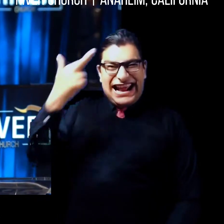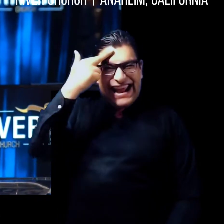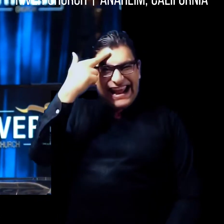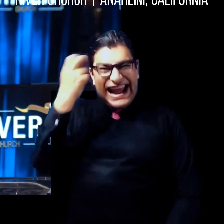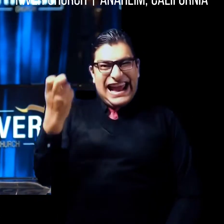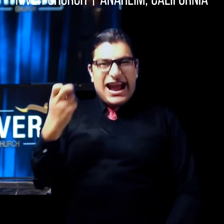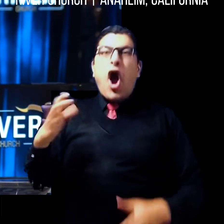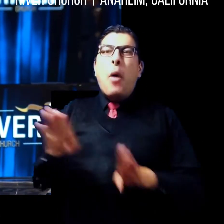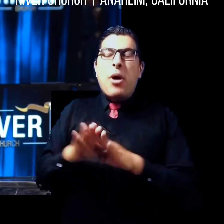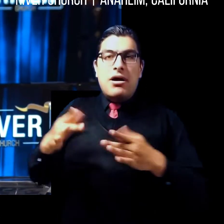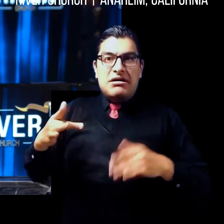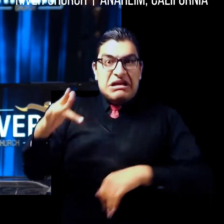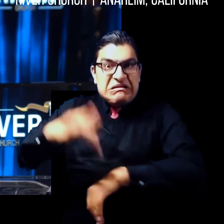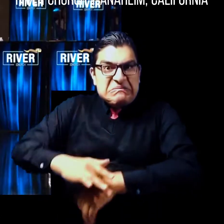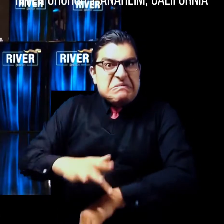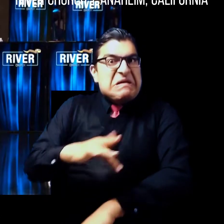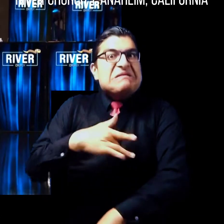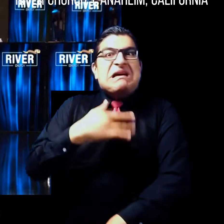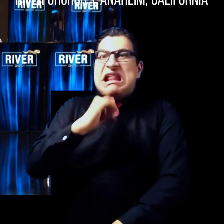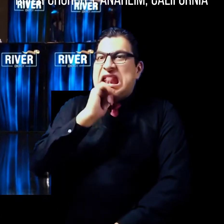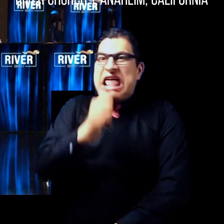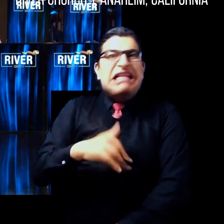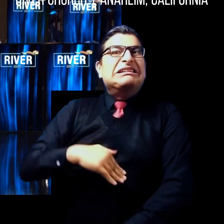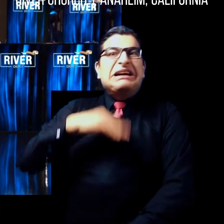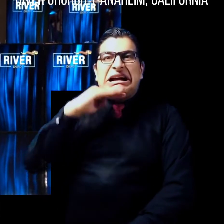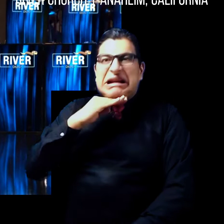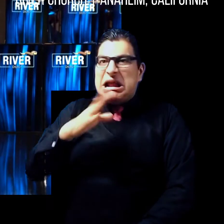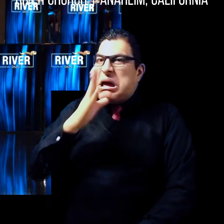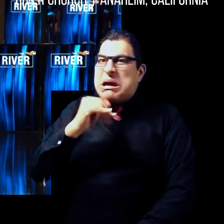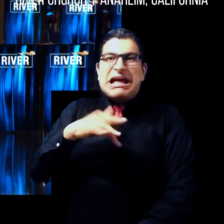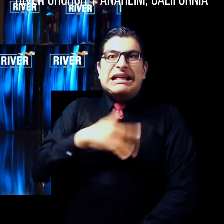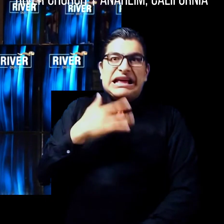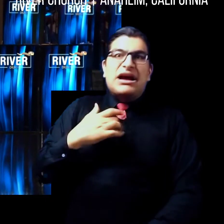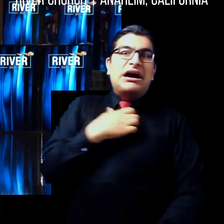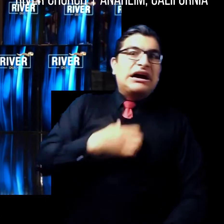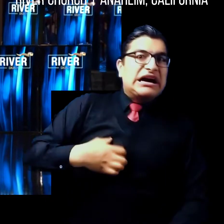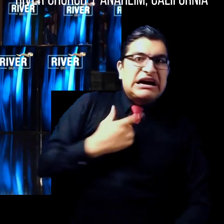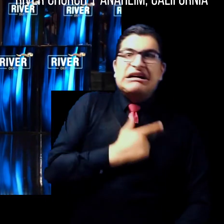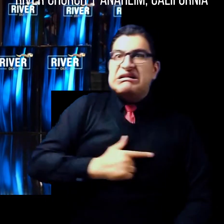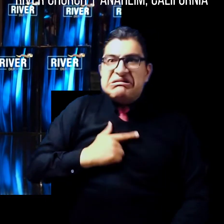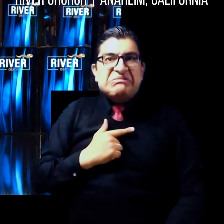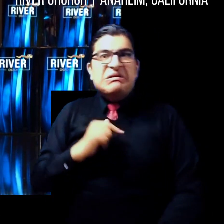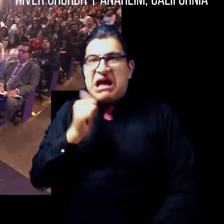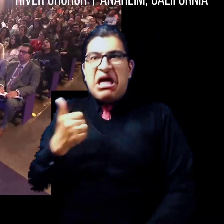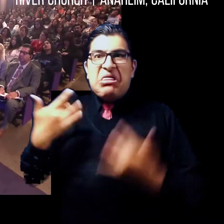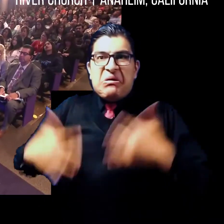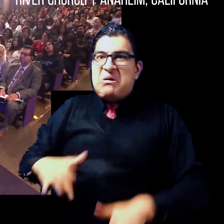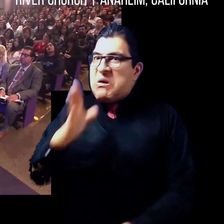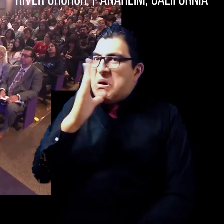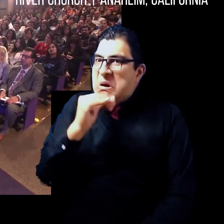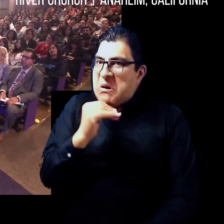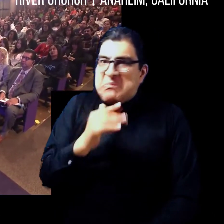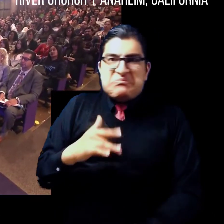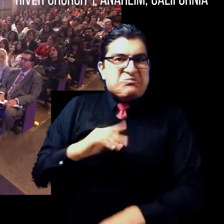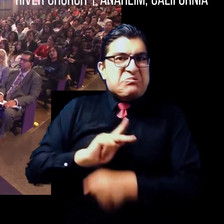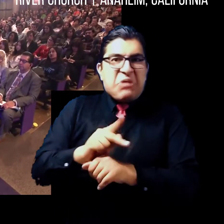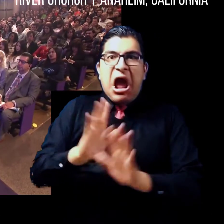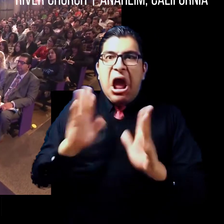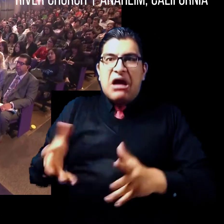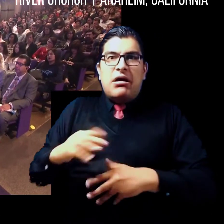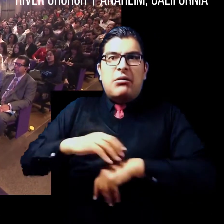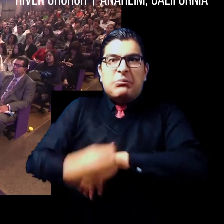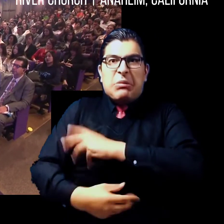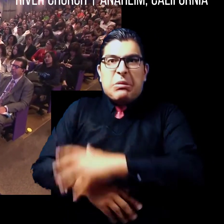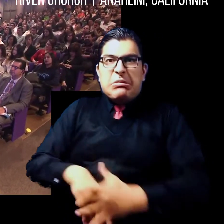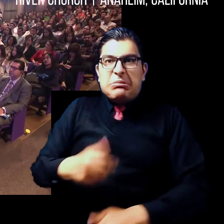entonces era la pérdida del tacto. Los leprosos no podían sentir ni placer ni dolor. Y vivir